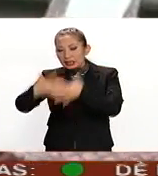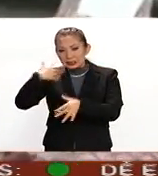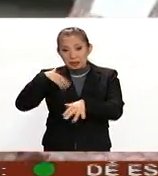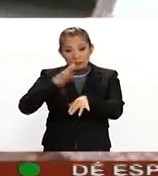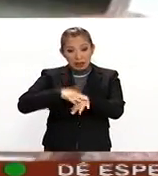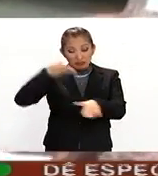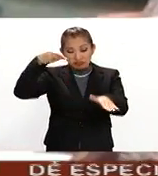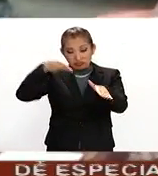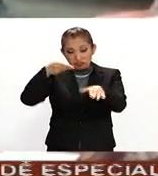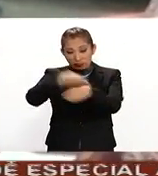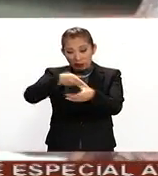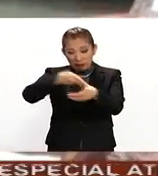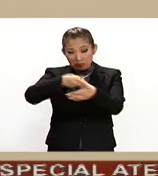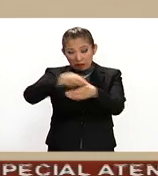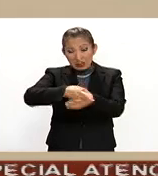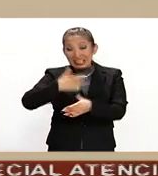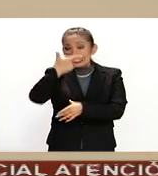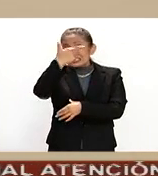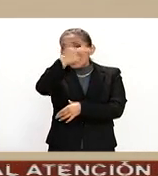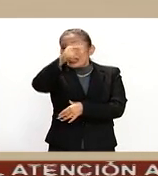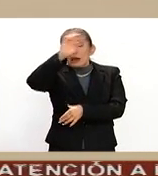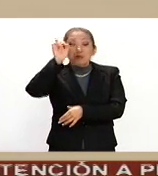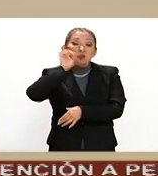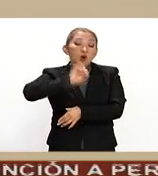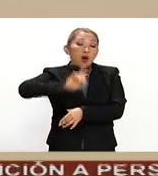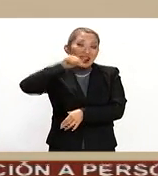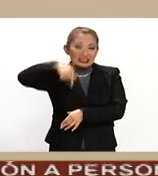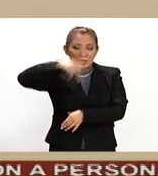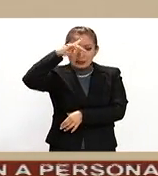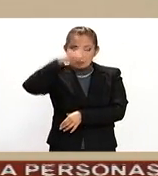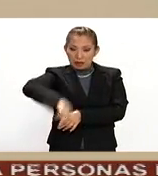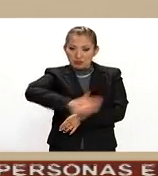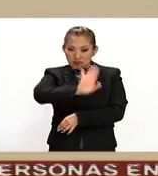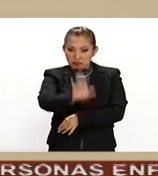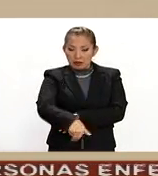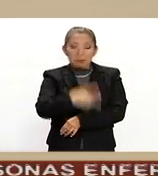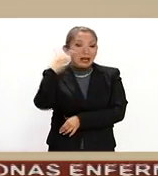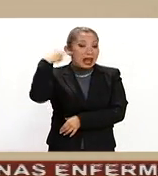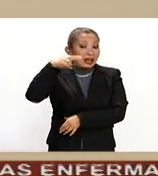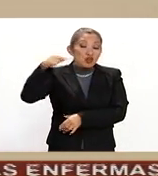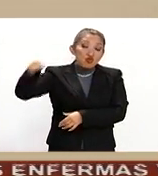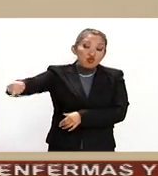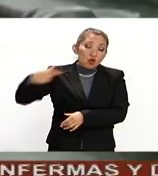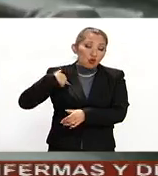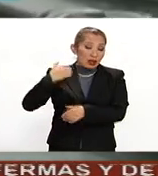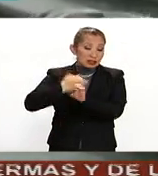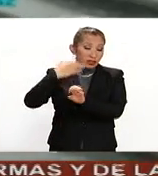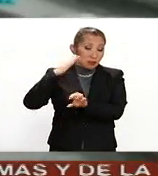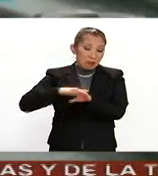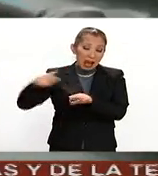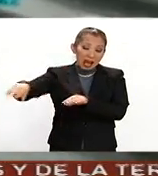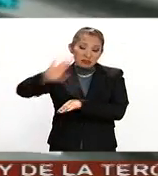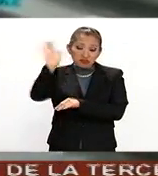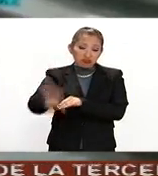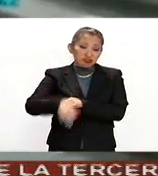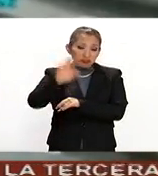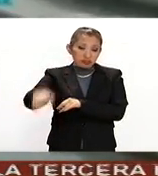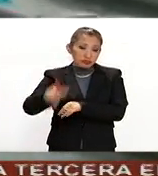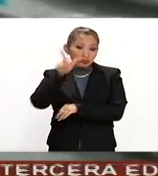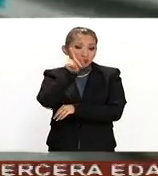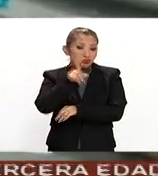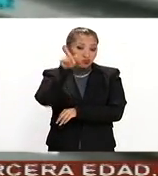son asesinadas 7 mujeres en nuestro país. Veracruz es una de las entidades con mayor número de estos